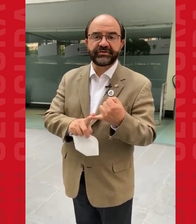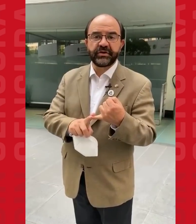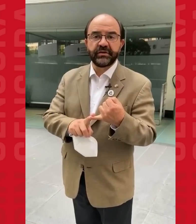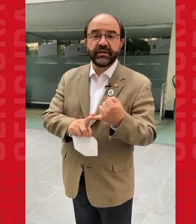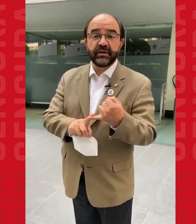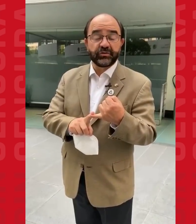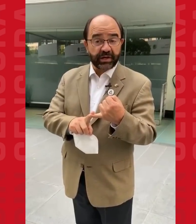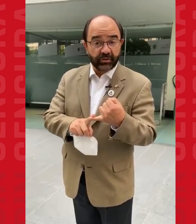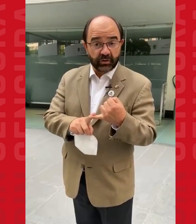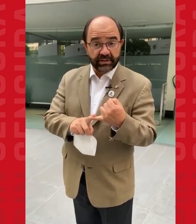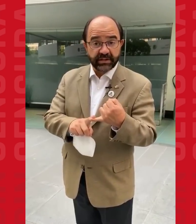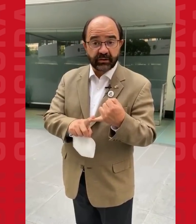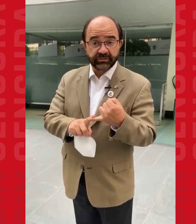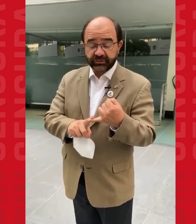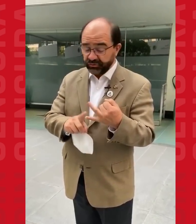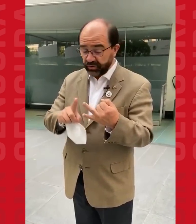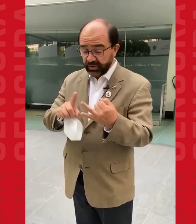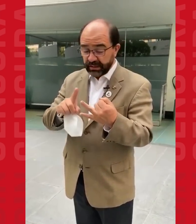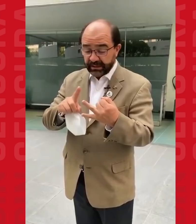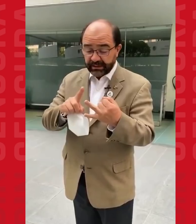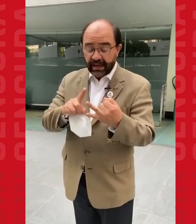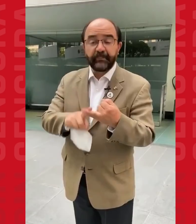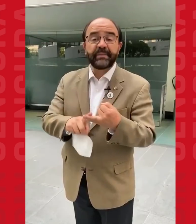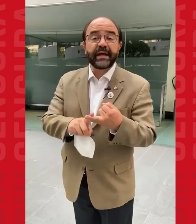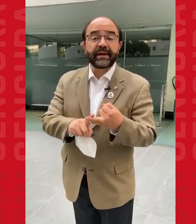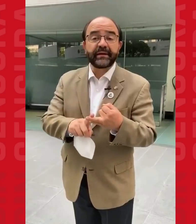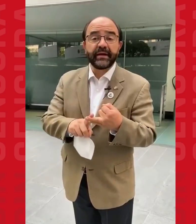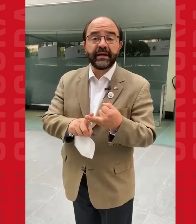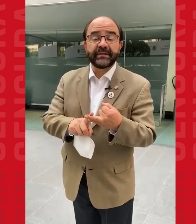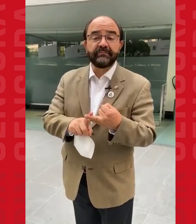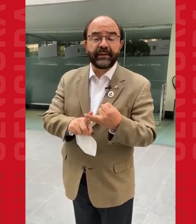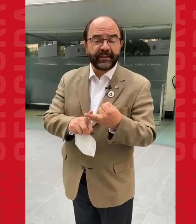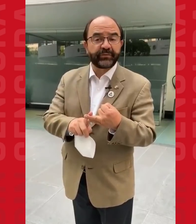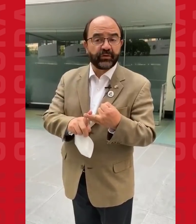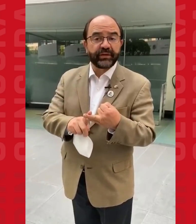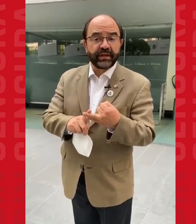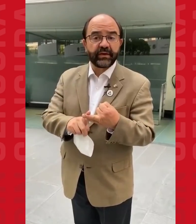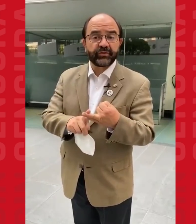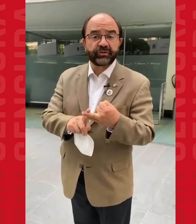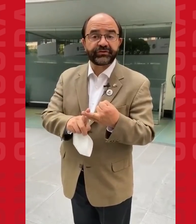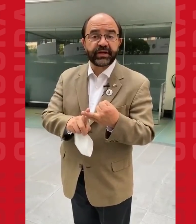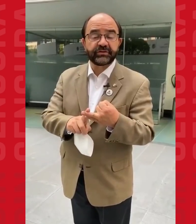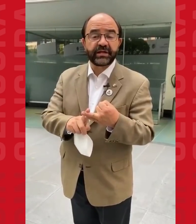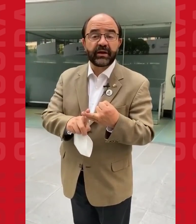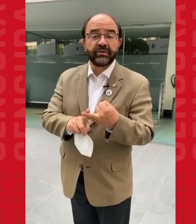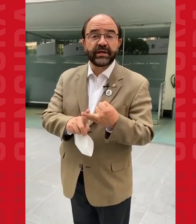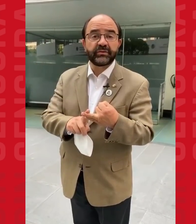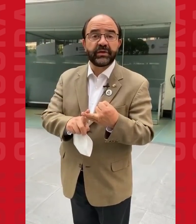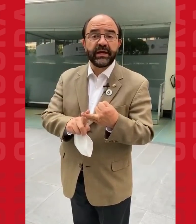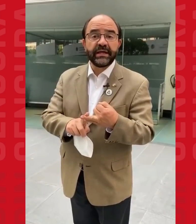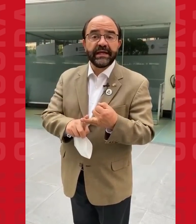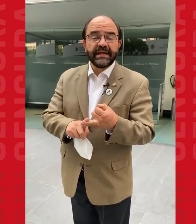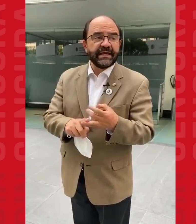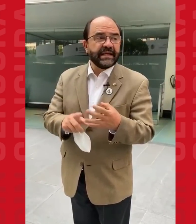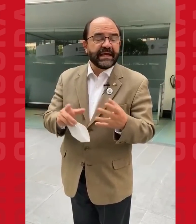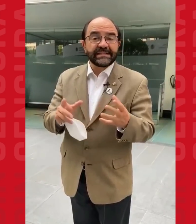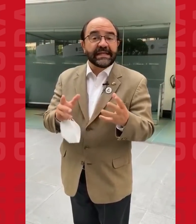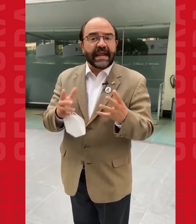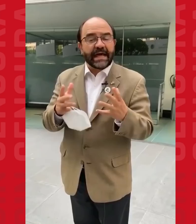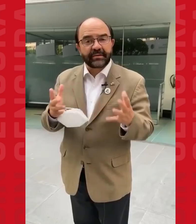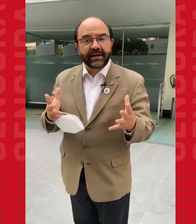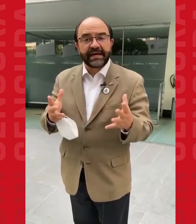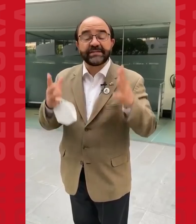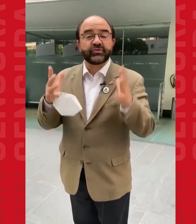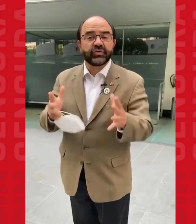Justicia de la Nación, contrario a lo que dice la Constitución, ampliar el mandato de los consejeros de la Judicatura, y